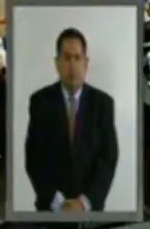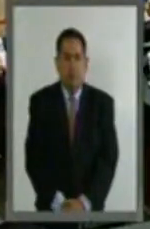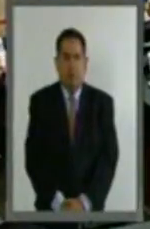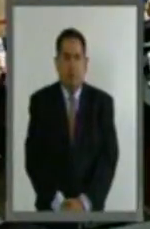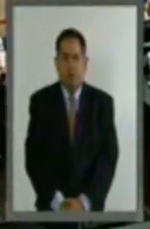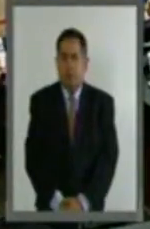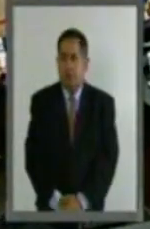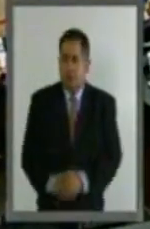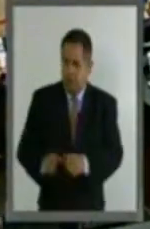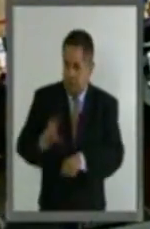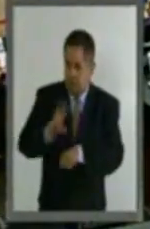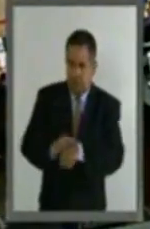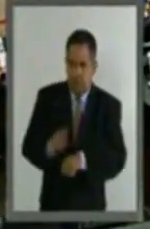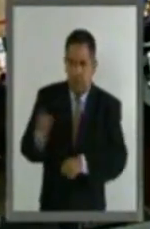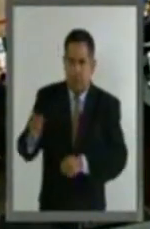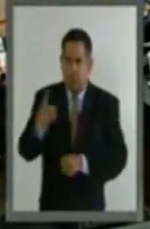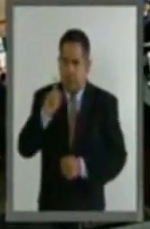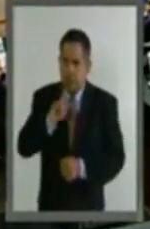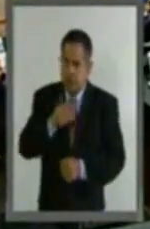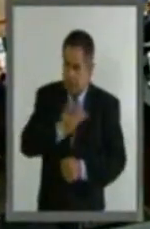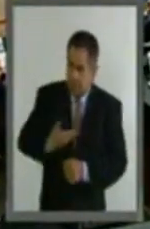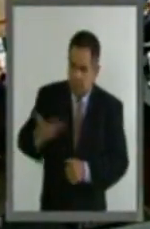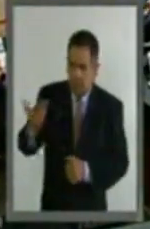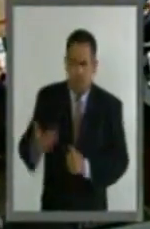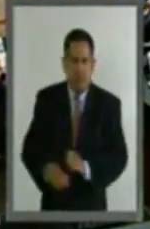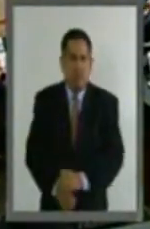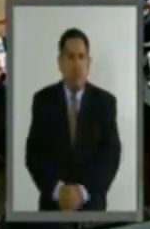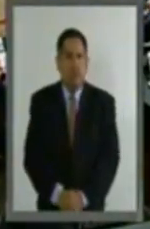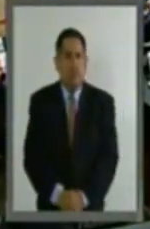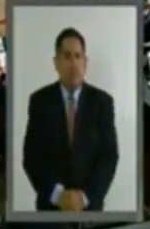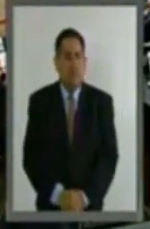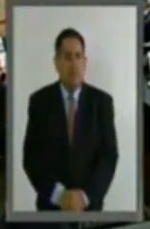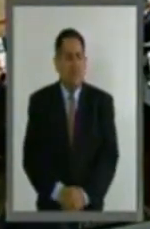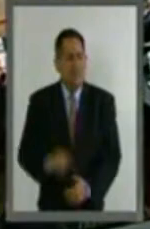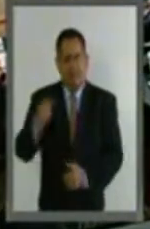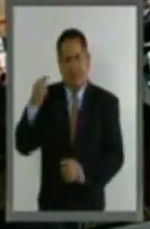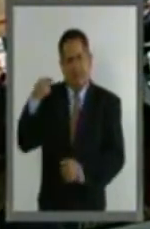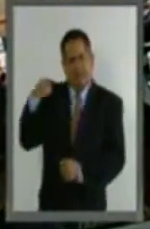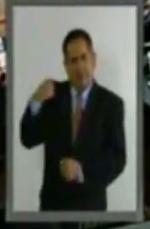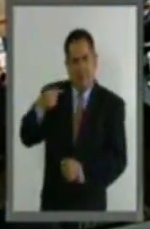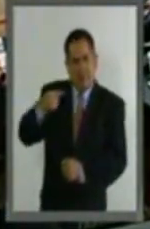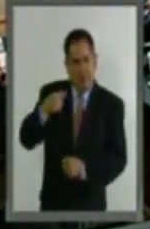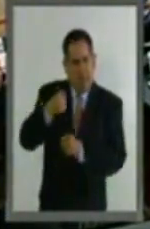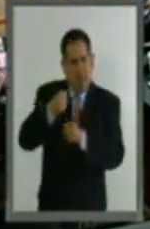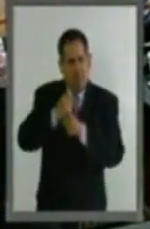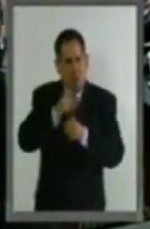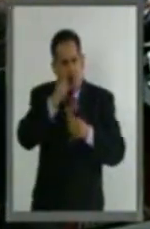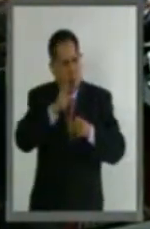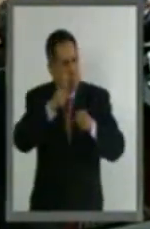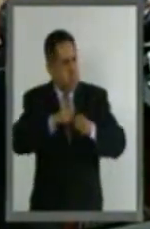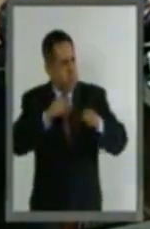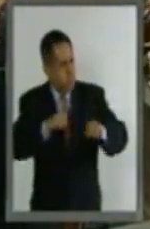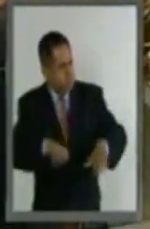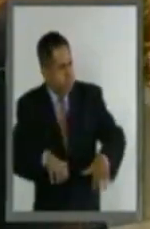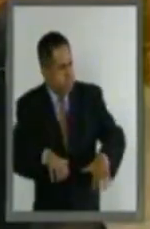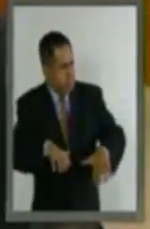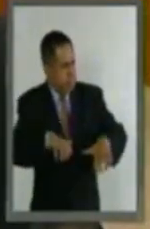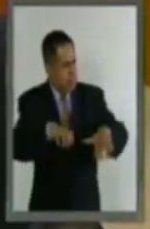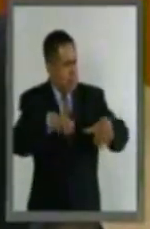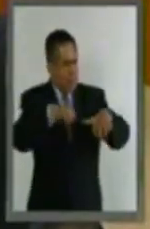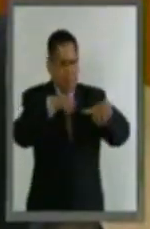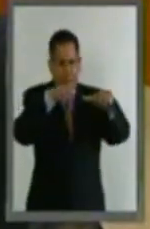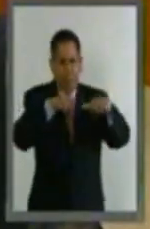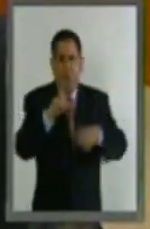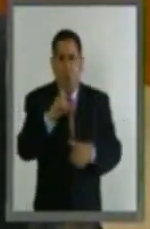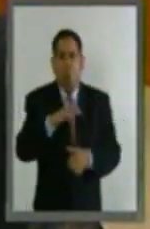Con su venia, señora presidenta. En los últimos años, las inundaciones provocadas por las